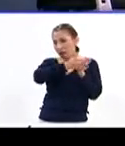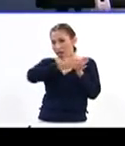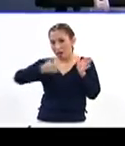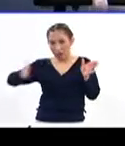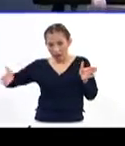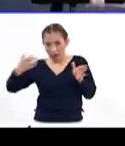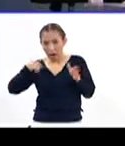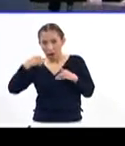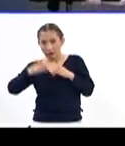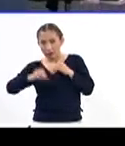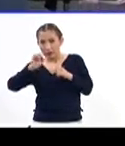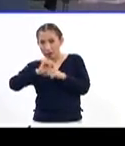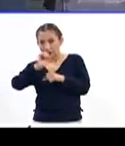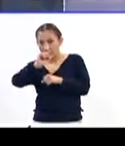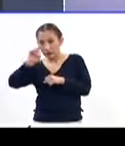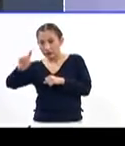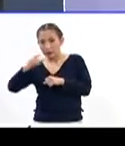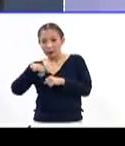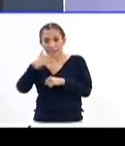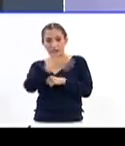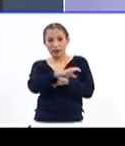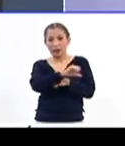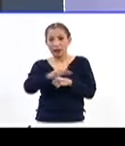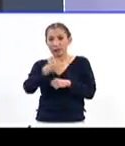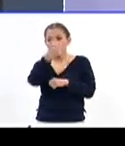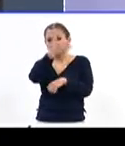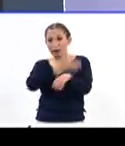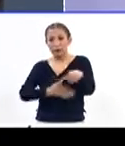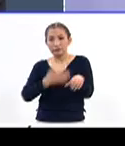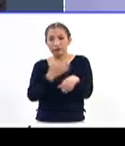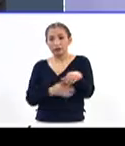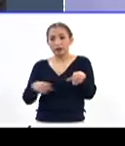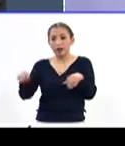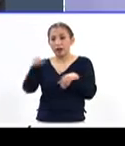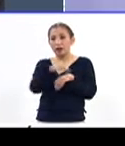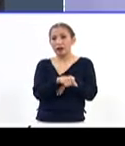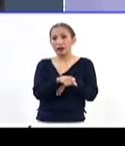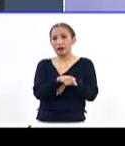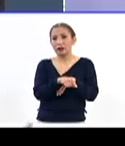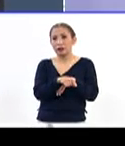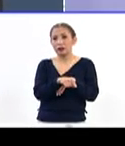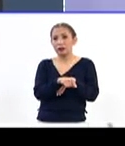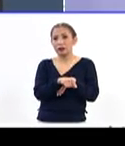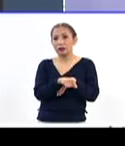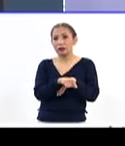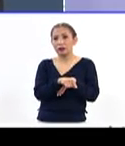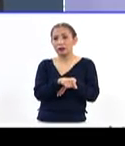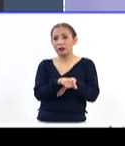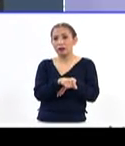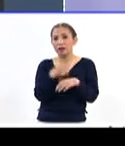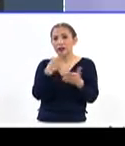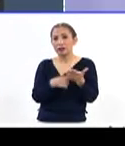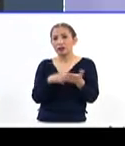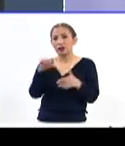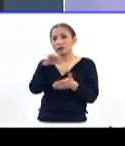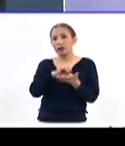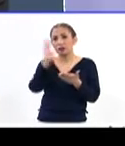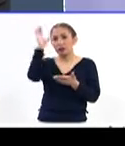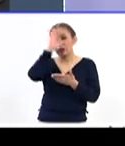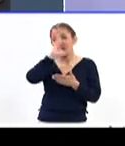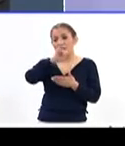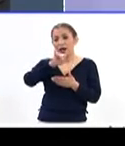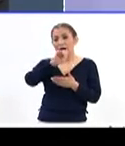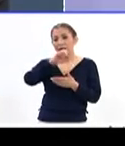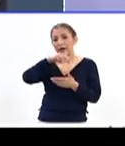completa, inclusive fin de semana, de 10 a 6 de la tarde. Ellos ¿En qué campus? En el Centro Cultural